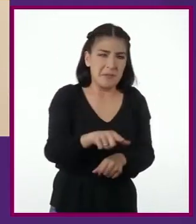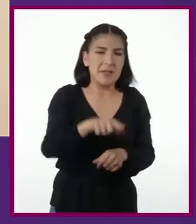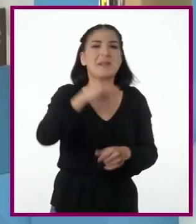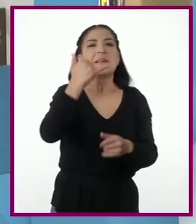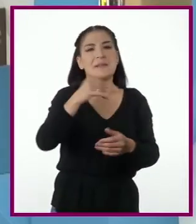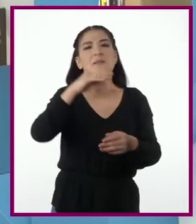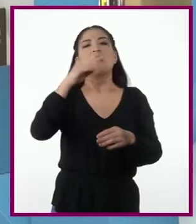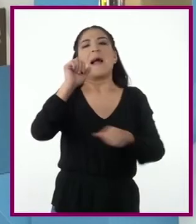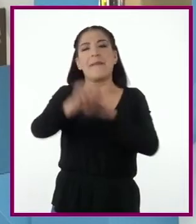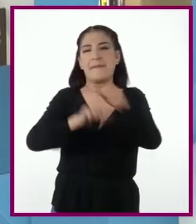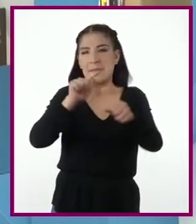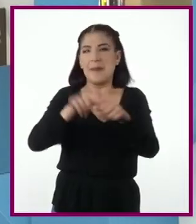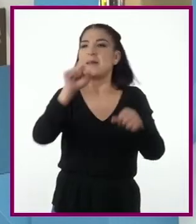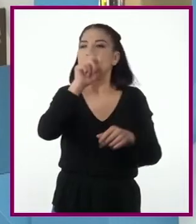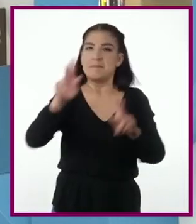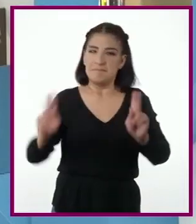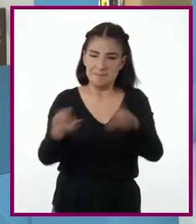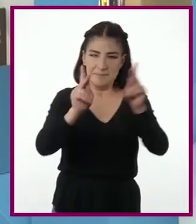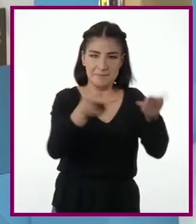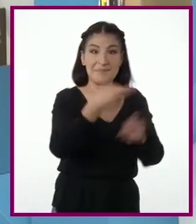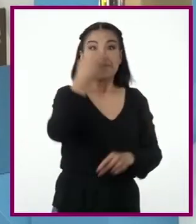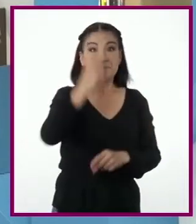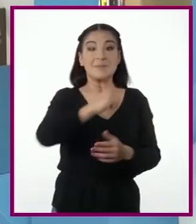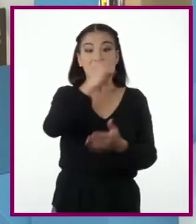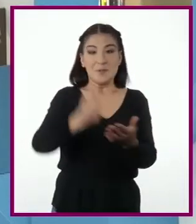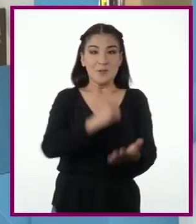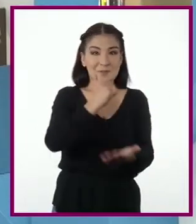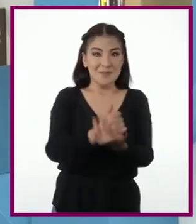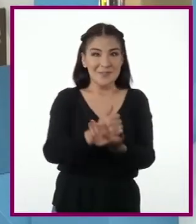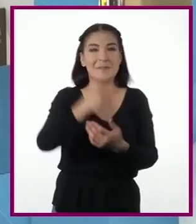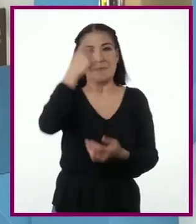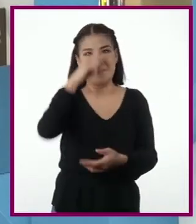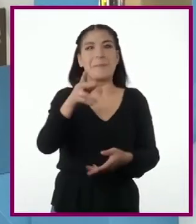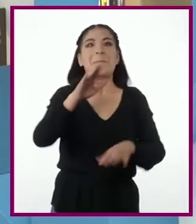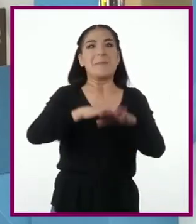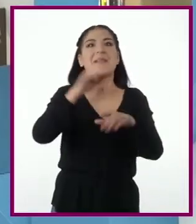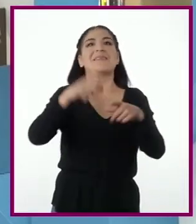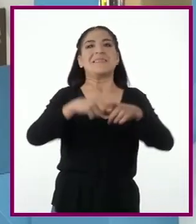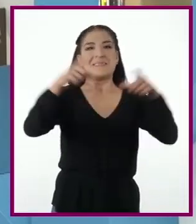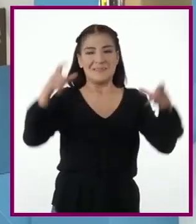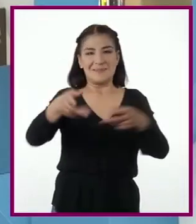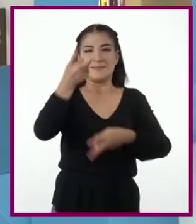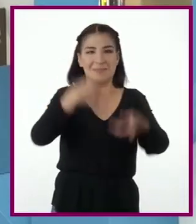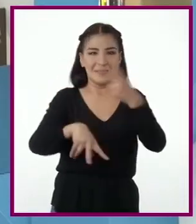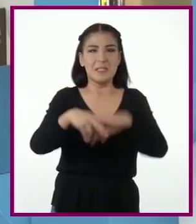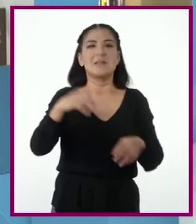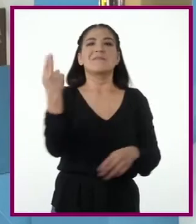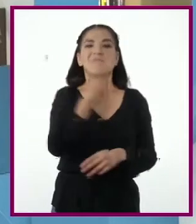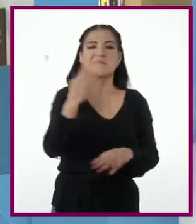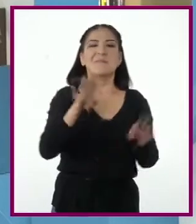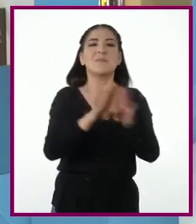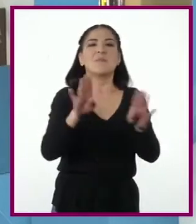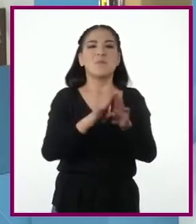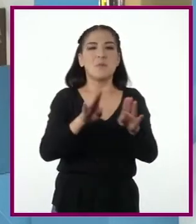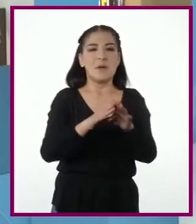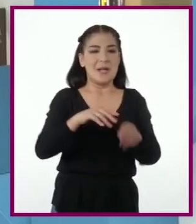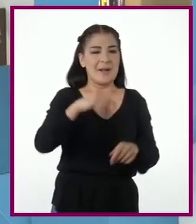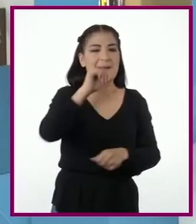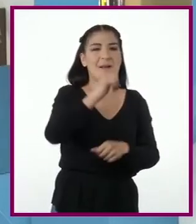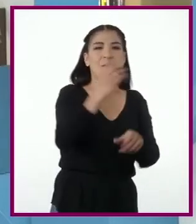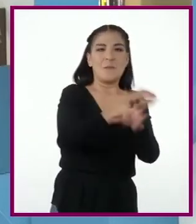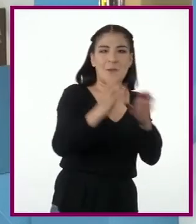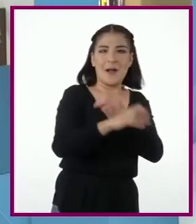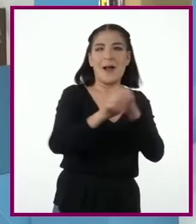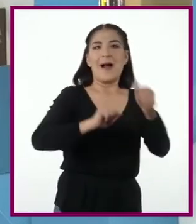lejanos. Para el progreso de las ciudades era indispensable la posesión de los recursos naturales. En